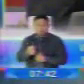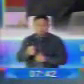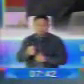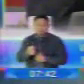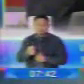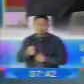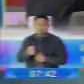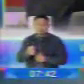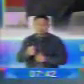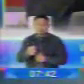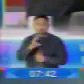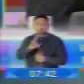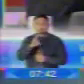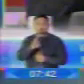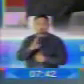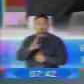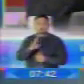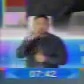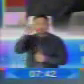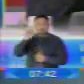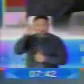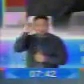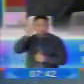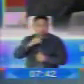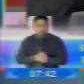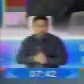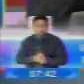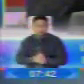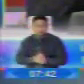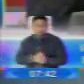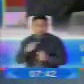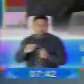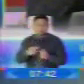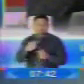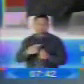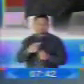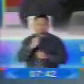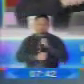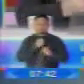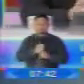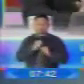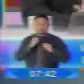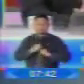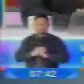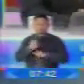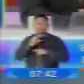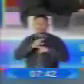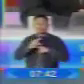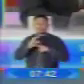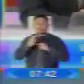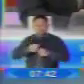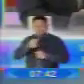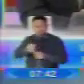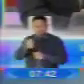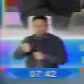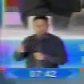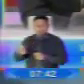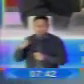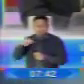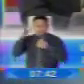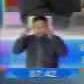de 7 cortometrajes, y de aquí a que termine el año seguiremos lanzando estas líneas de fomento que buscan